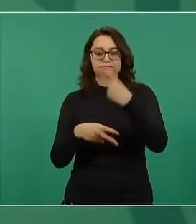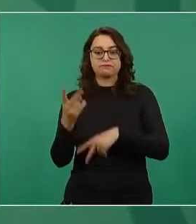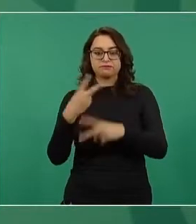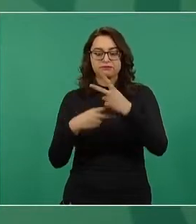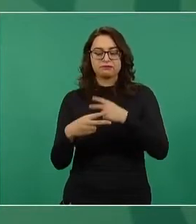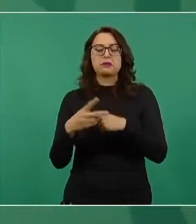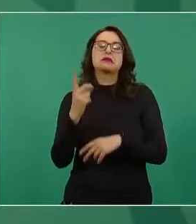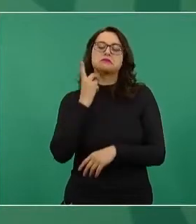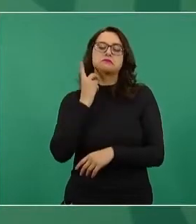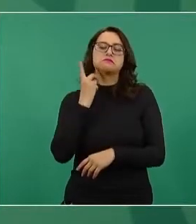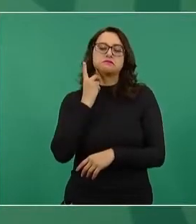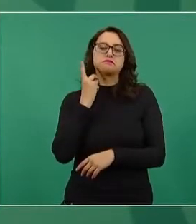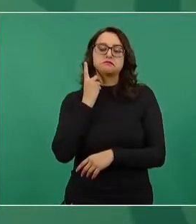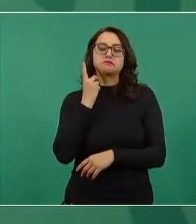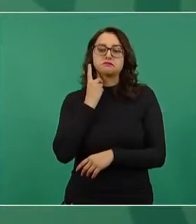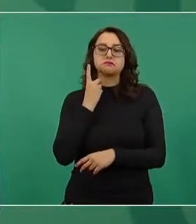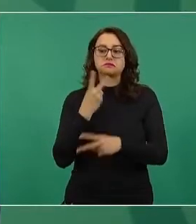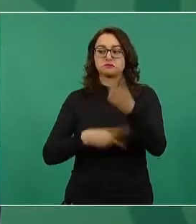diputados